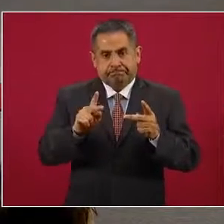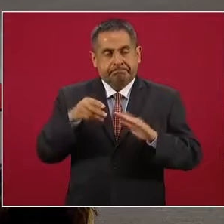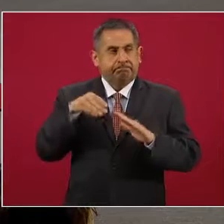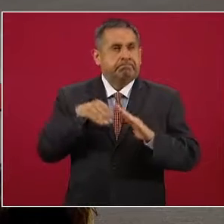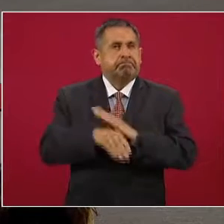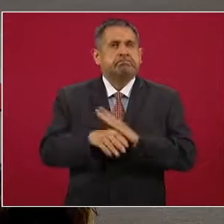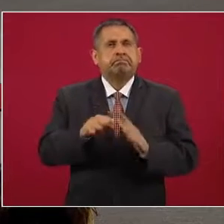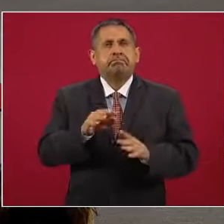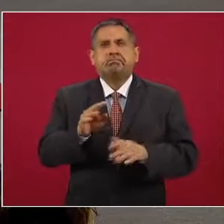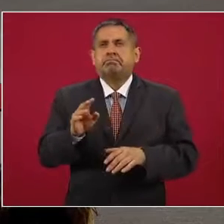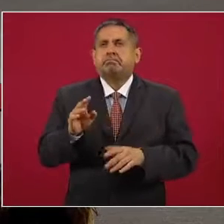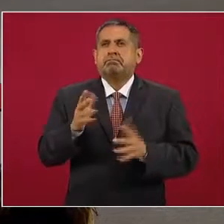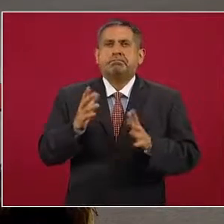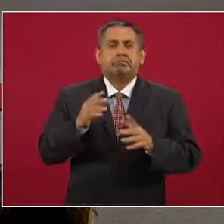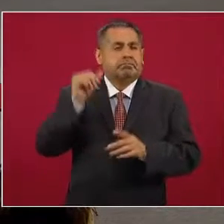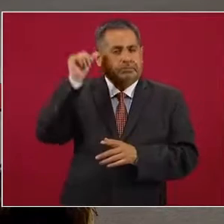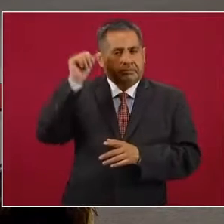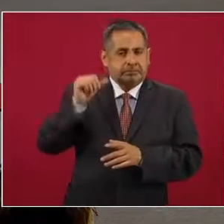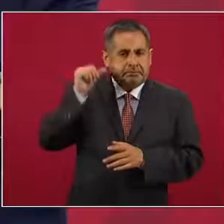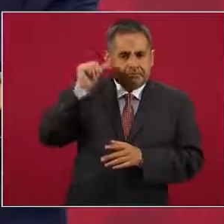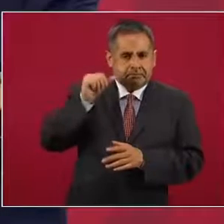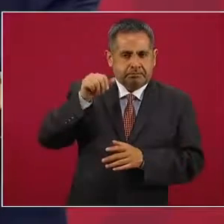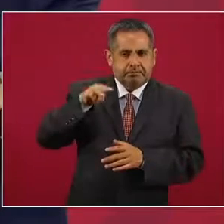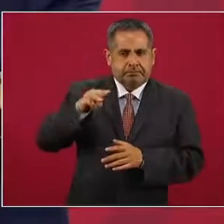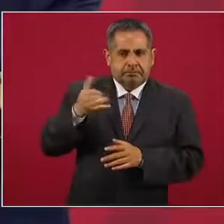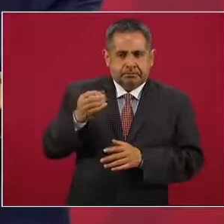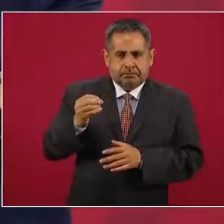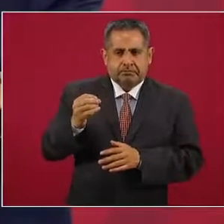Estamos hablando de abril, mayo y junio.